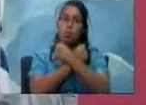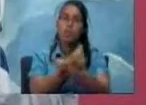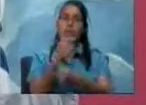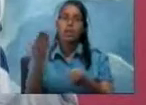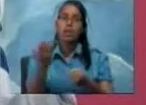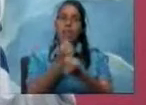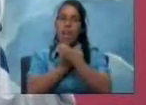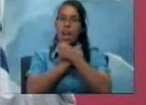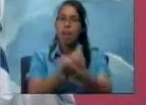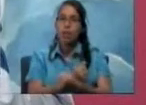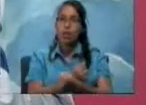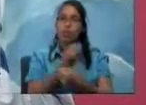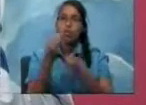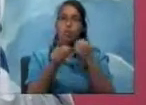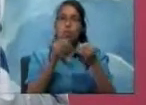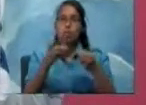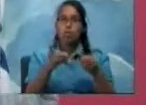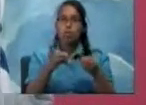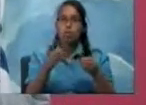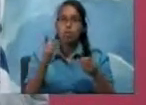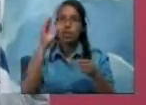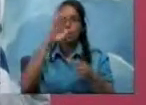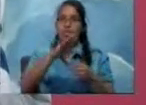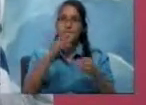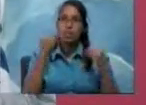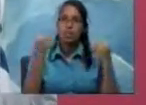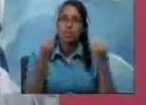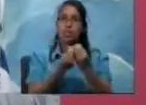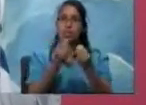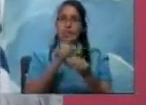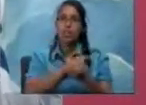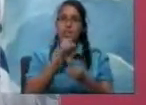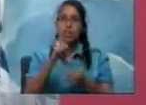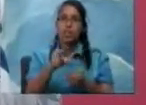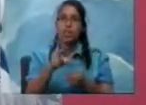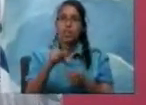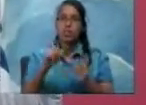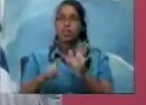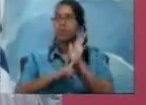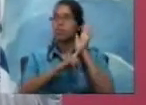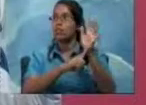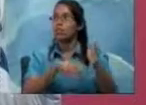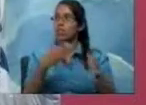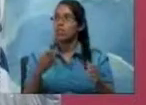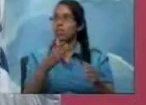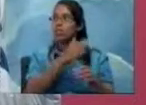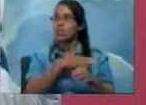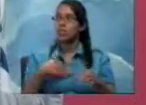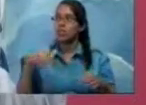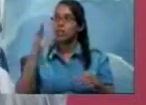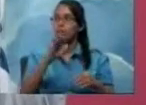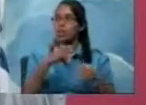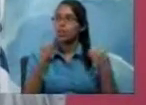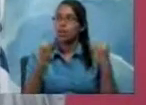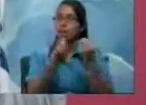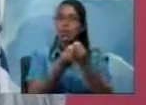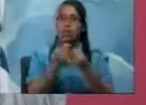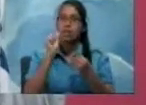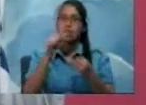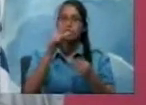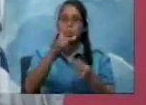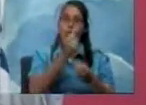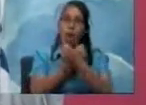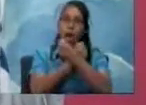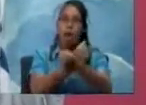le demuestra usted a a a su novia que la ama estando cerca de ellos demostrándole que que quiere estar al lado de ellos si usted le ama al